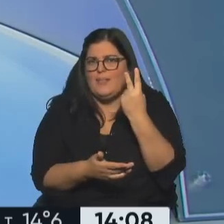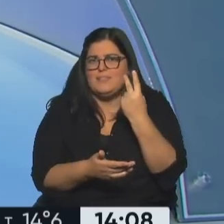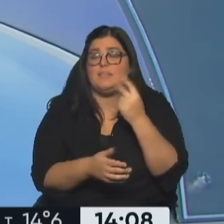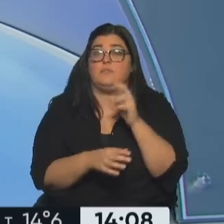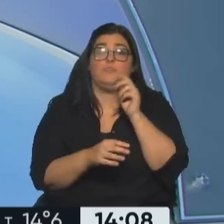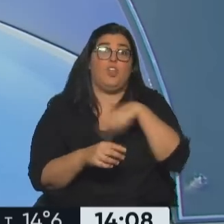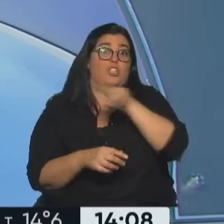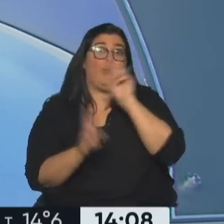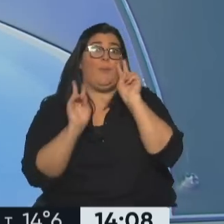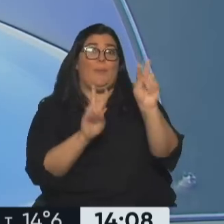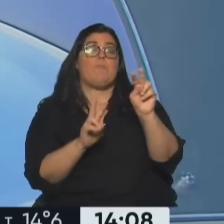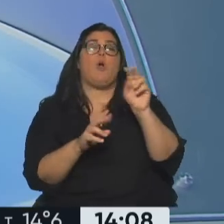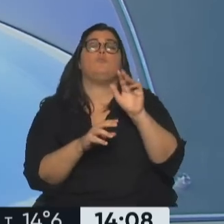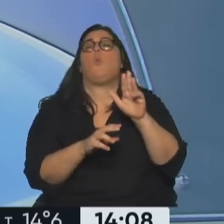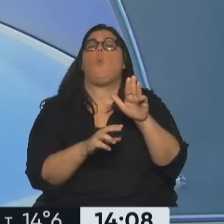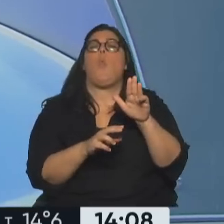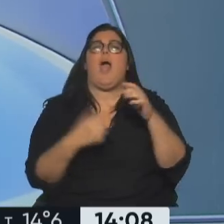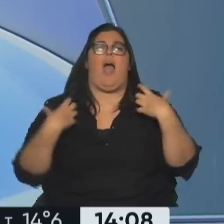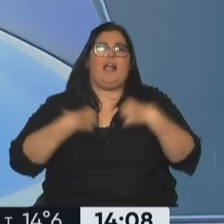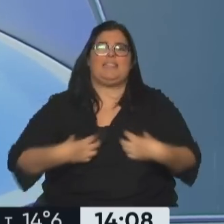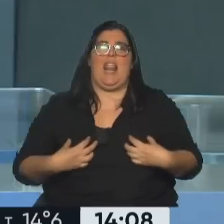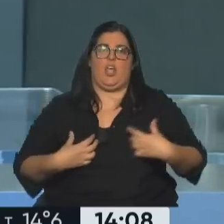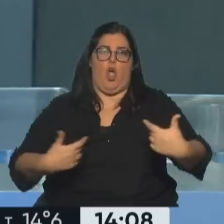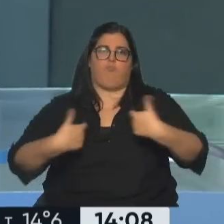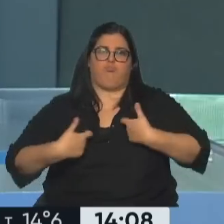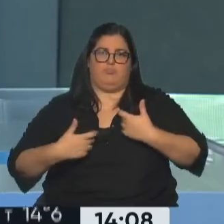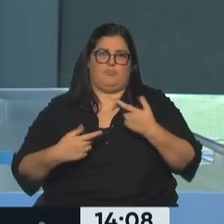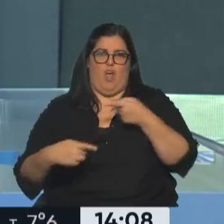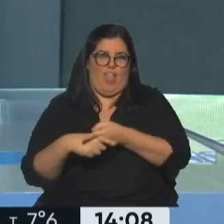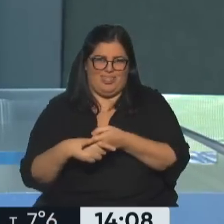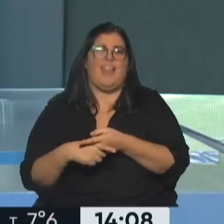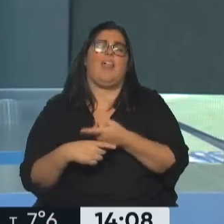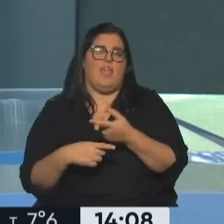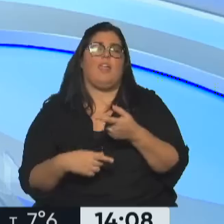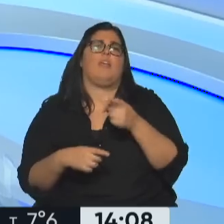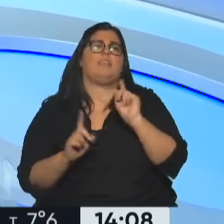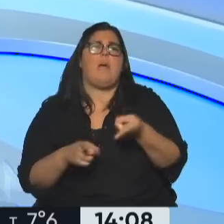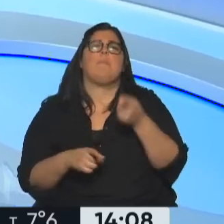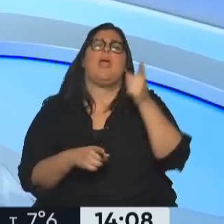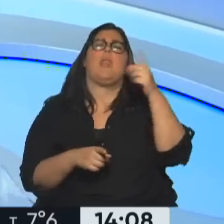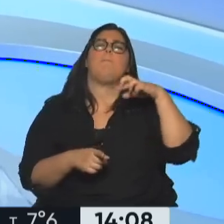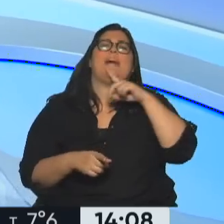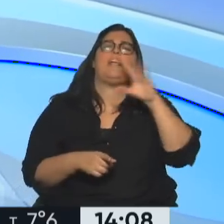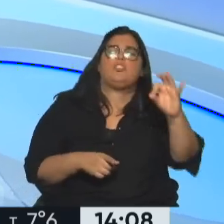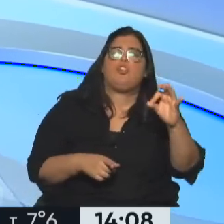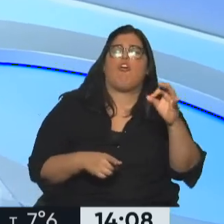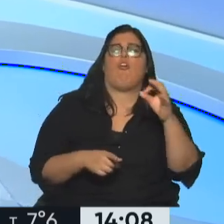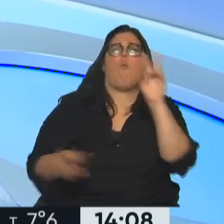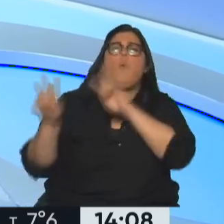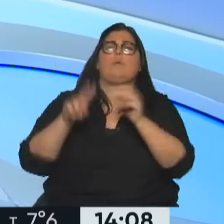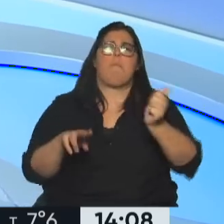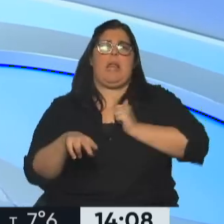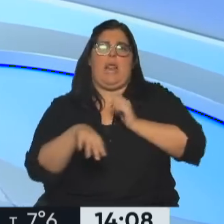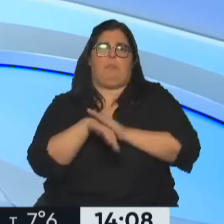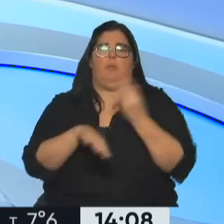antibalas, directamente lo mismo que Gustavo Petro. Se lo vio con chaleco antibalas, hay una política de reforzar la seguridad, pusieron a un militar a